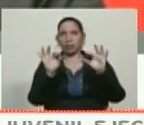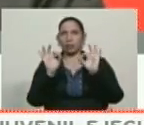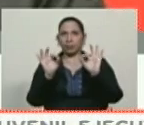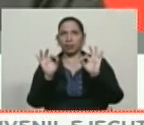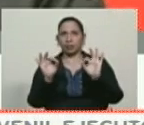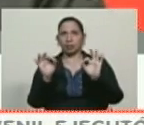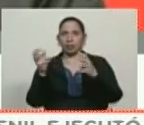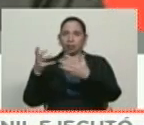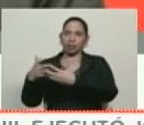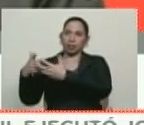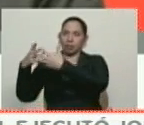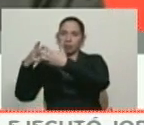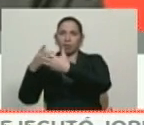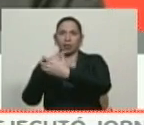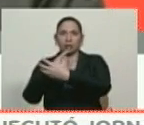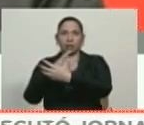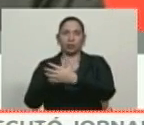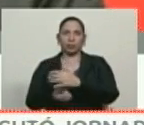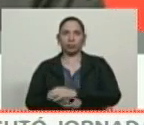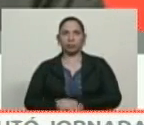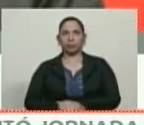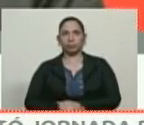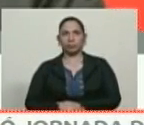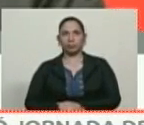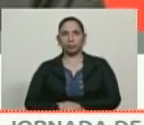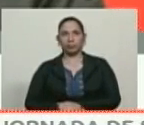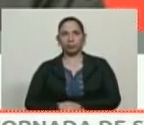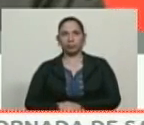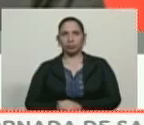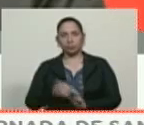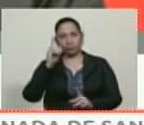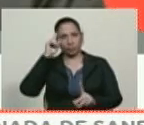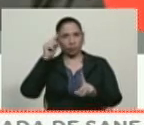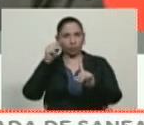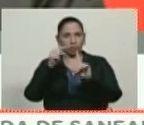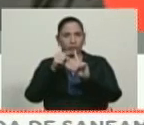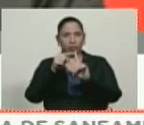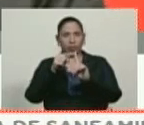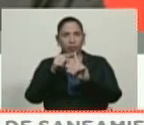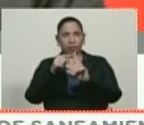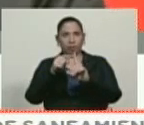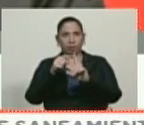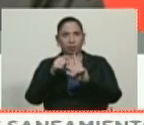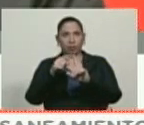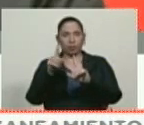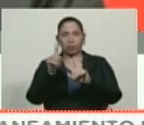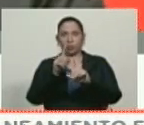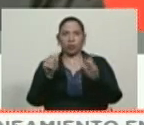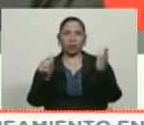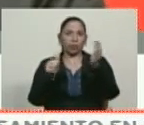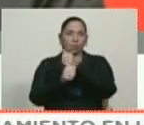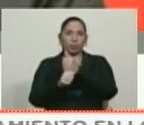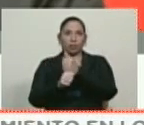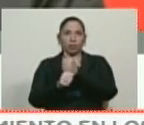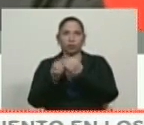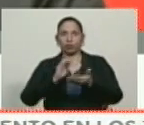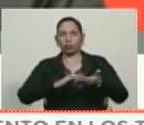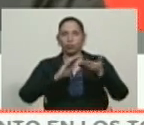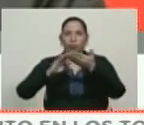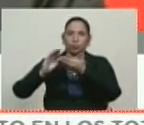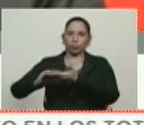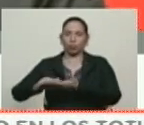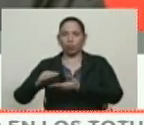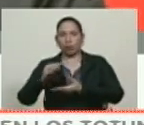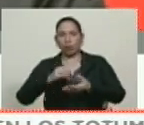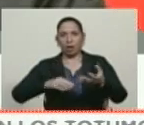los Estados Unidos, ha dicho que su objetivo no es encontrar una solución para el arreglo pacífico, pero